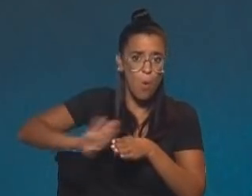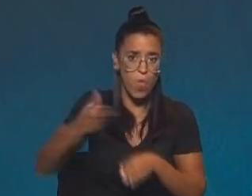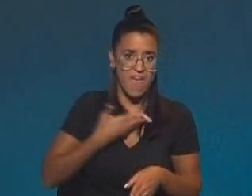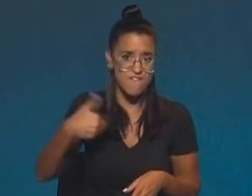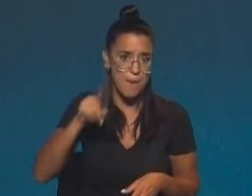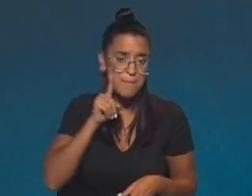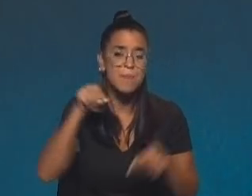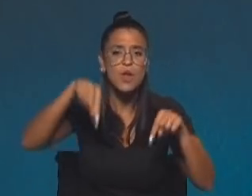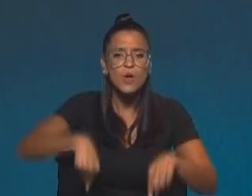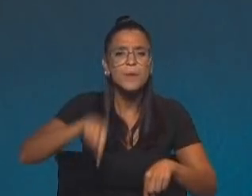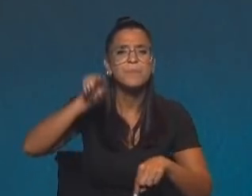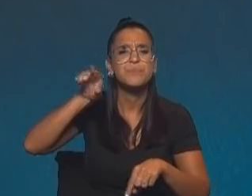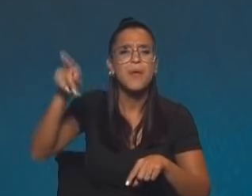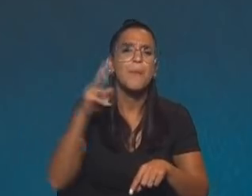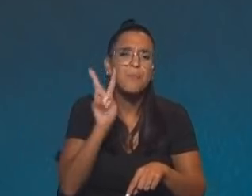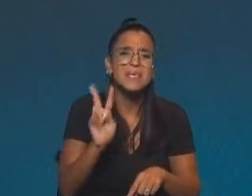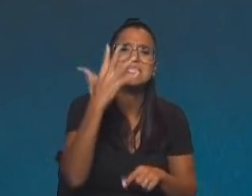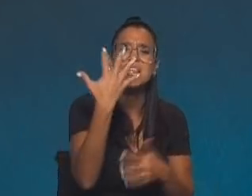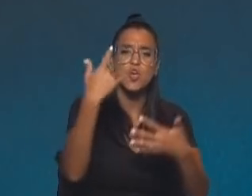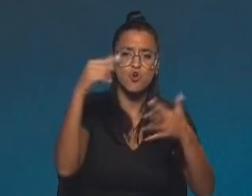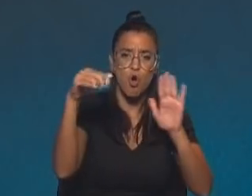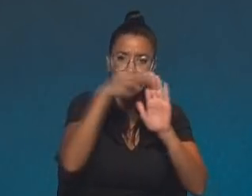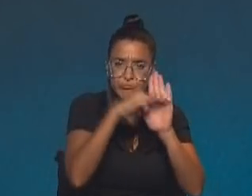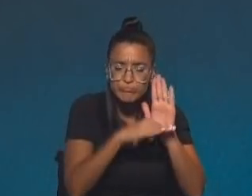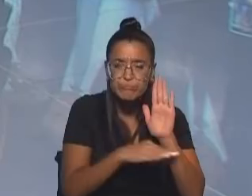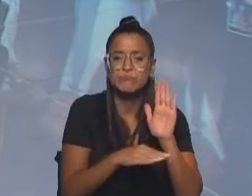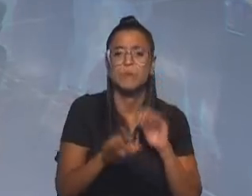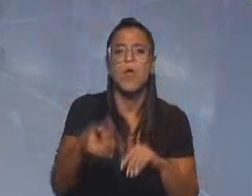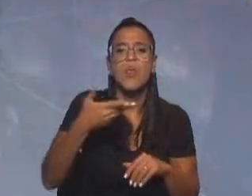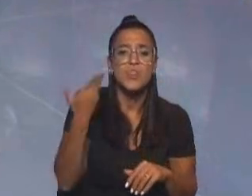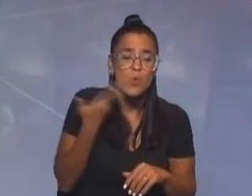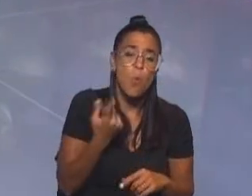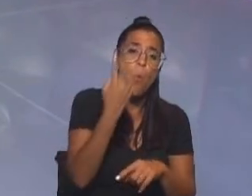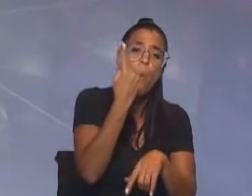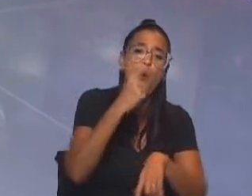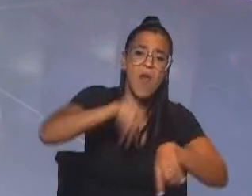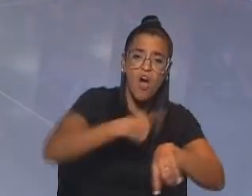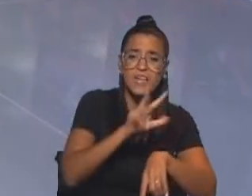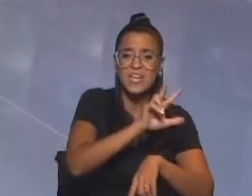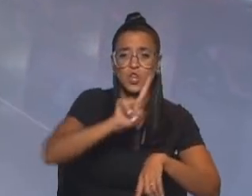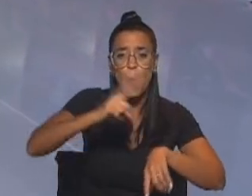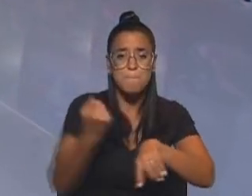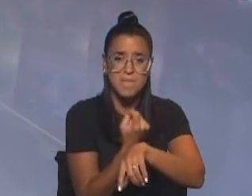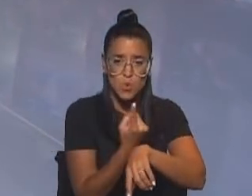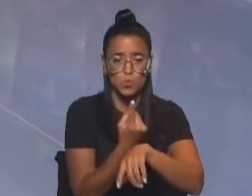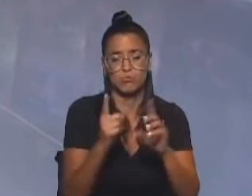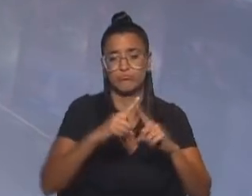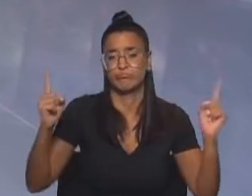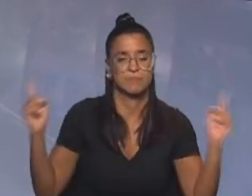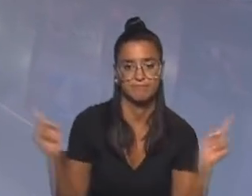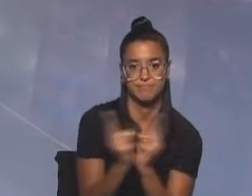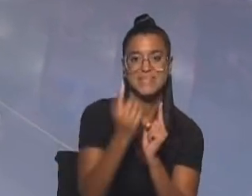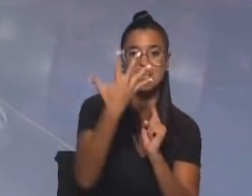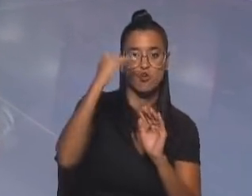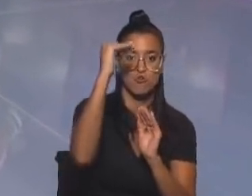FMI. Pero Dani, trajimos para ver 5 puntos, tratamos de dividir en 5 segmentos, un discurso de 1 hora y 31 minutos, así que es muy corto, pero para